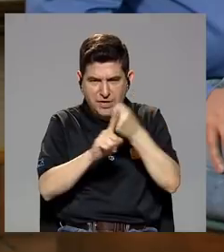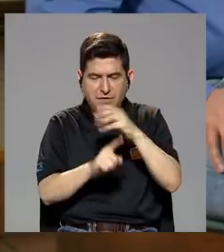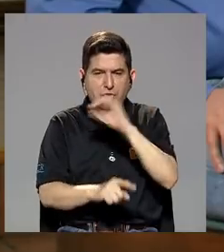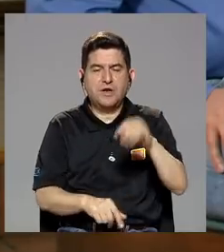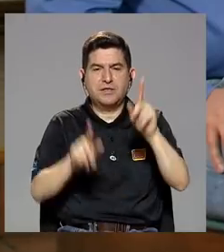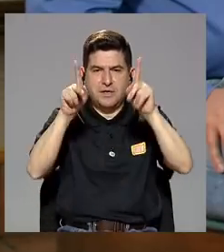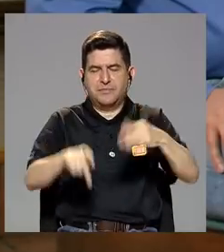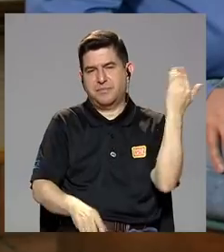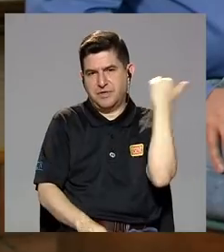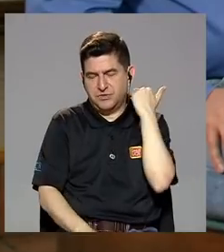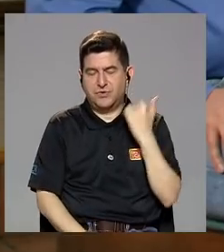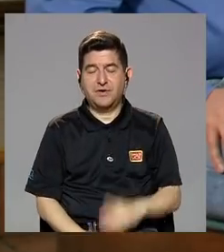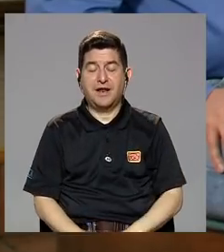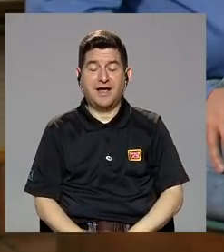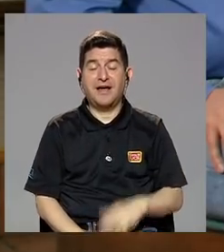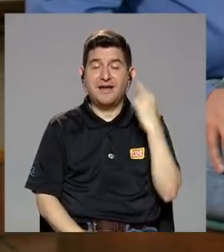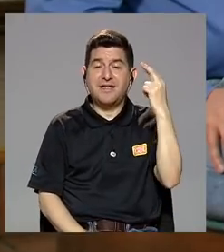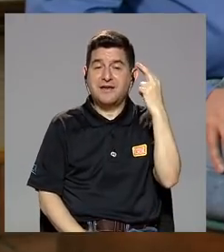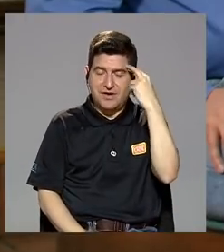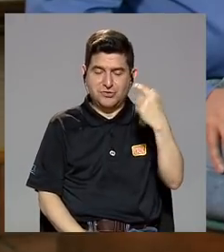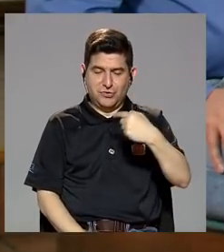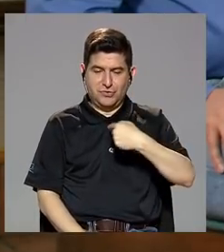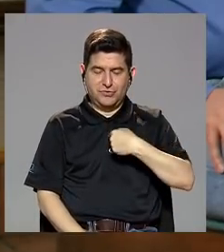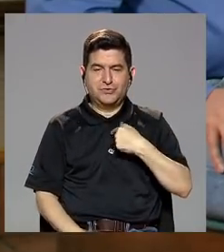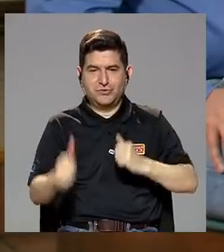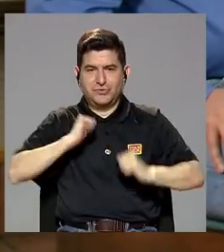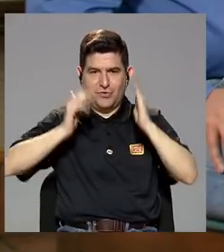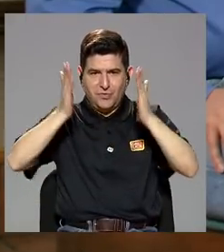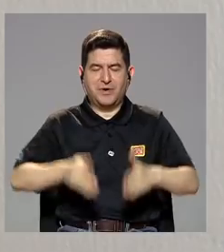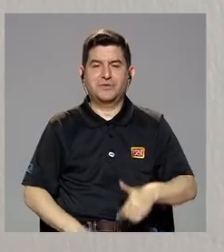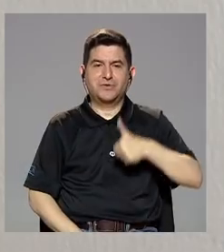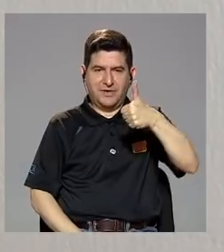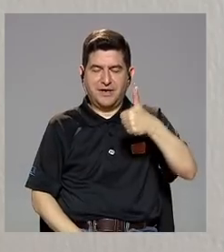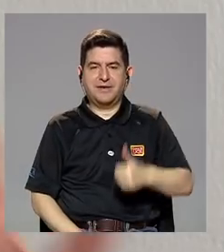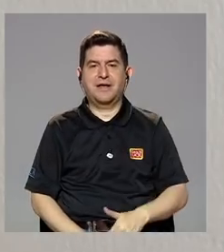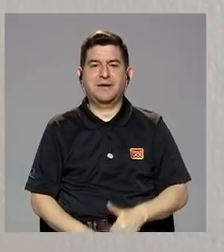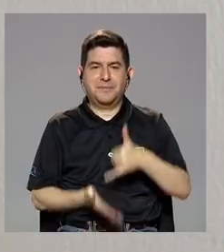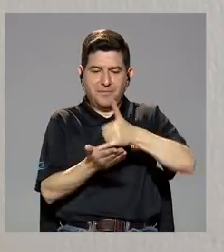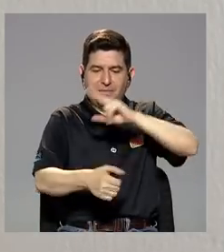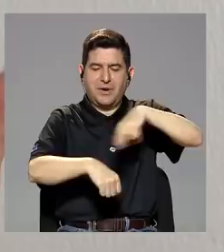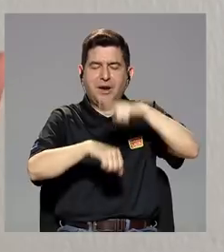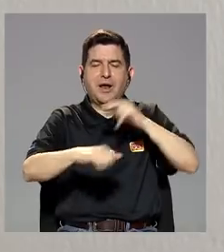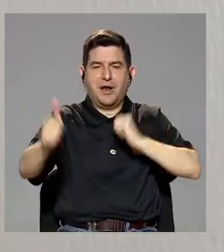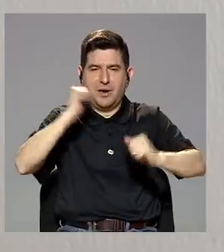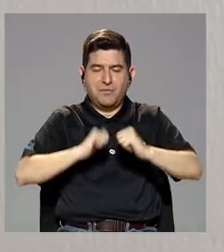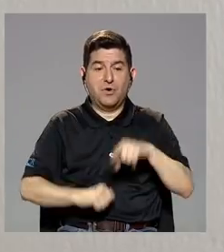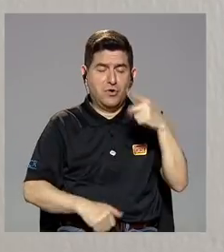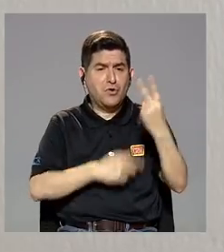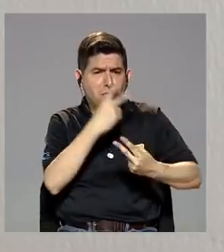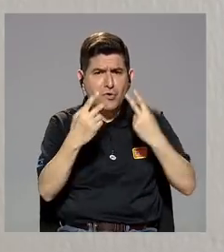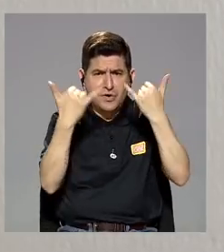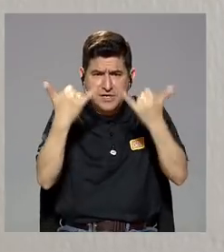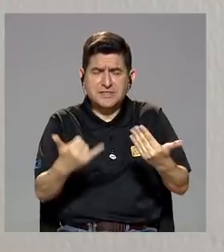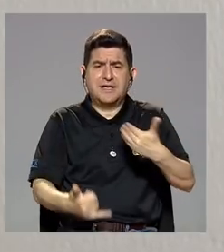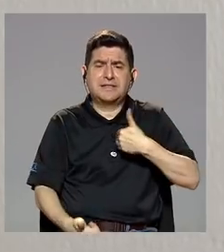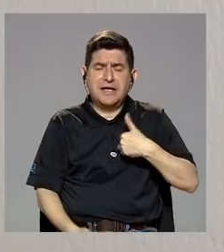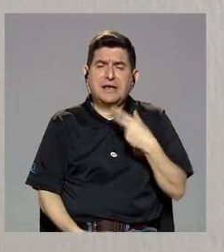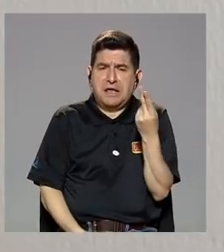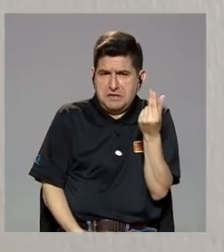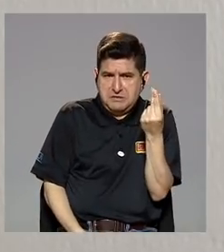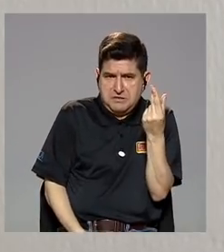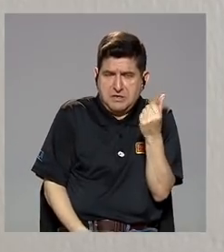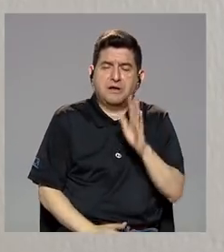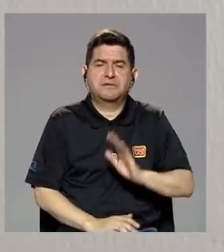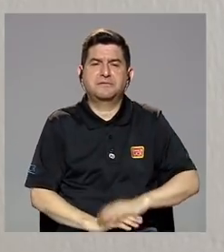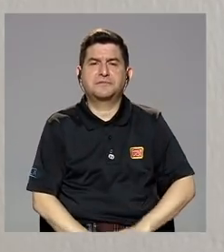premio nacional de teatro que me gane por actuaciones en esa hora entonces ya con esa gira de todas maneras ya conseguir un poco de dinero